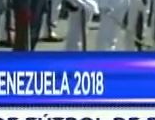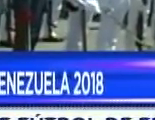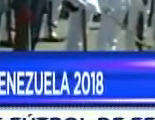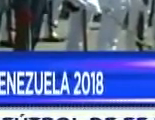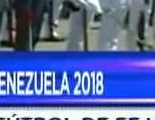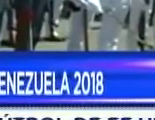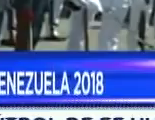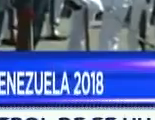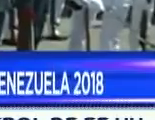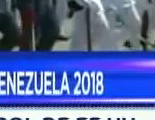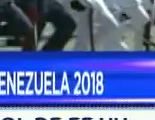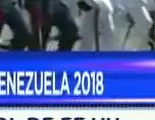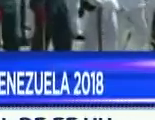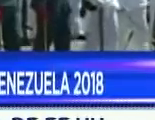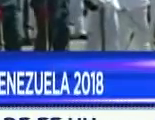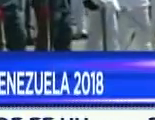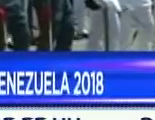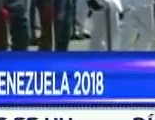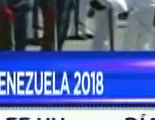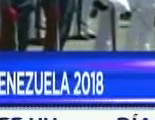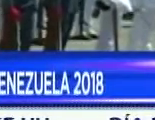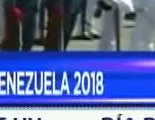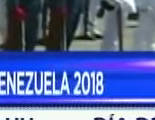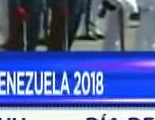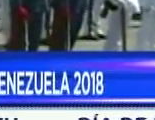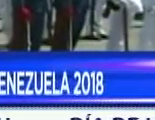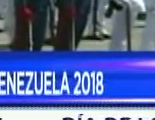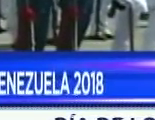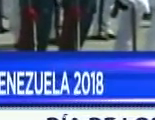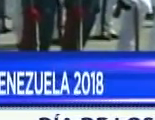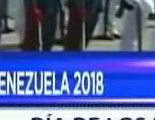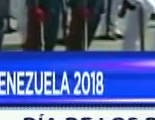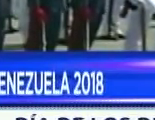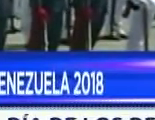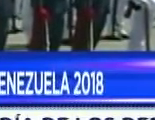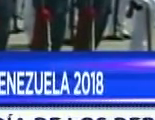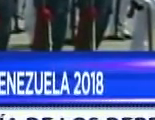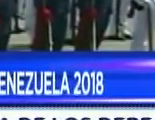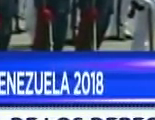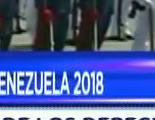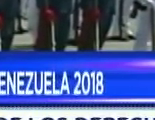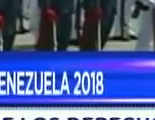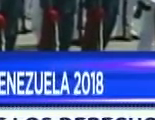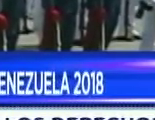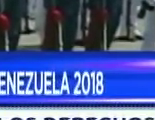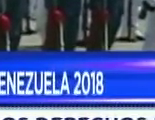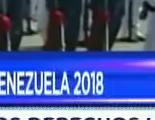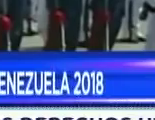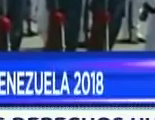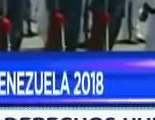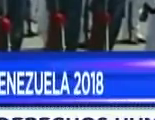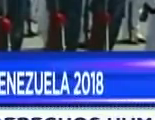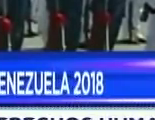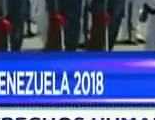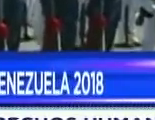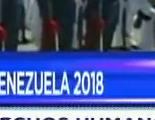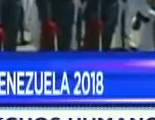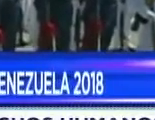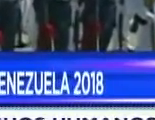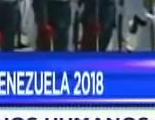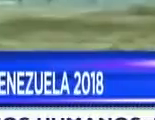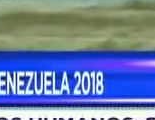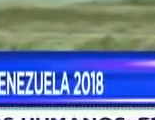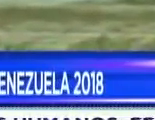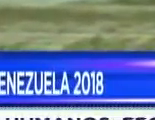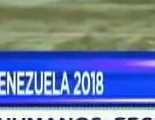¡Ahí cree! ¡Chum! Himno Nacional de la República Bolivariana de Venezuela, Gloria al Bravo Pueblo, letra de Vicente